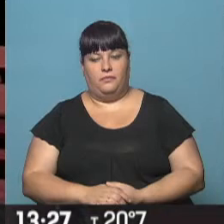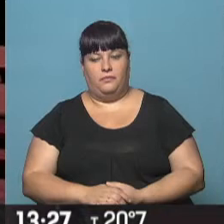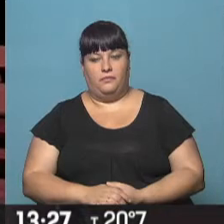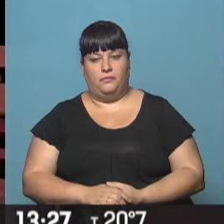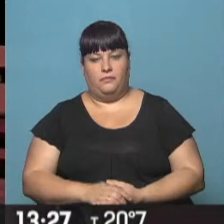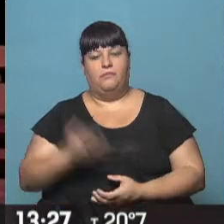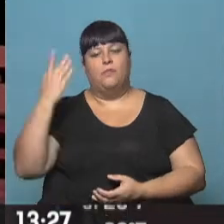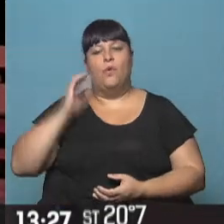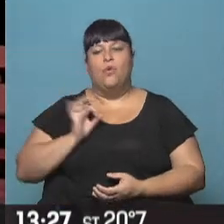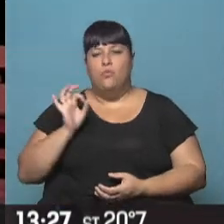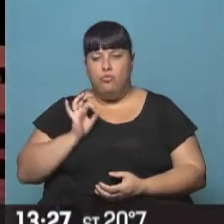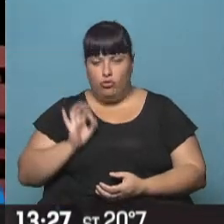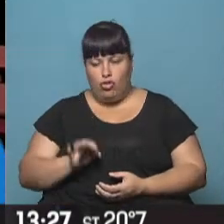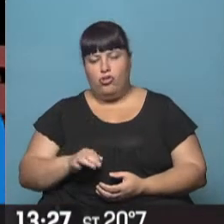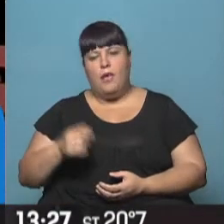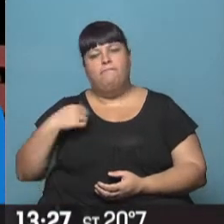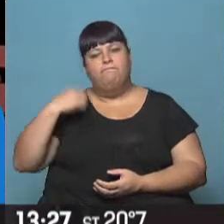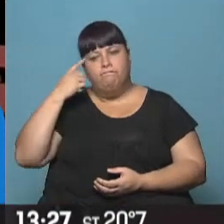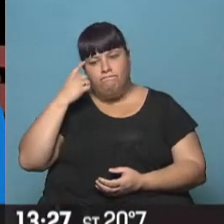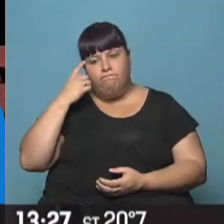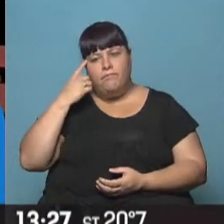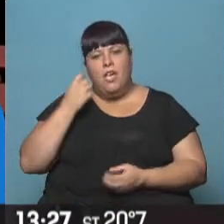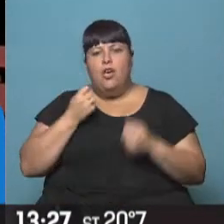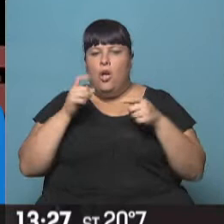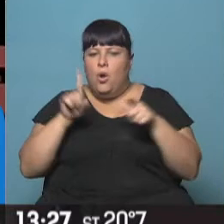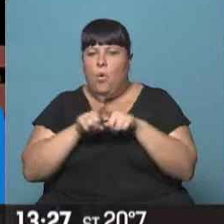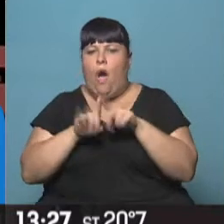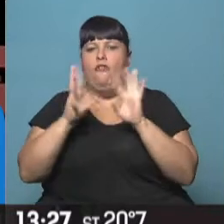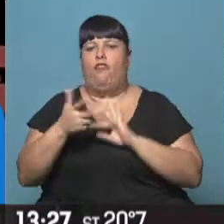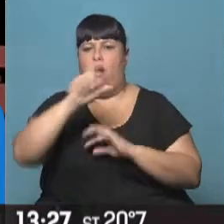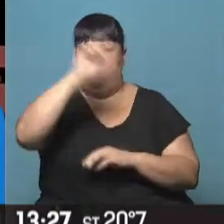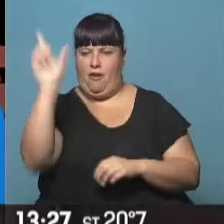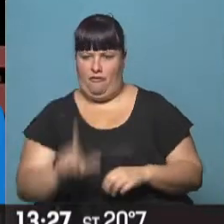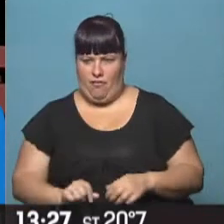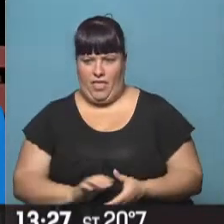Ya muchos años, que creemos que consolida con un espíritu federal